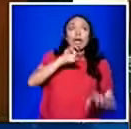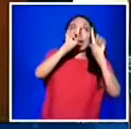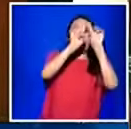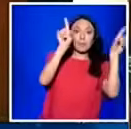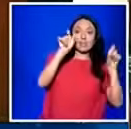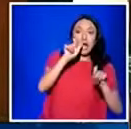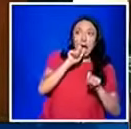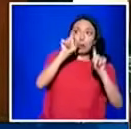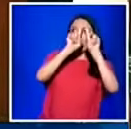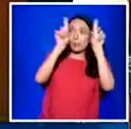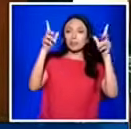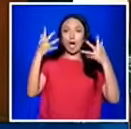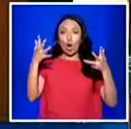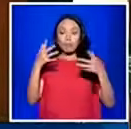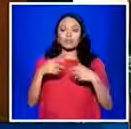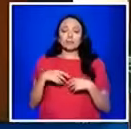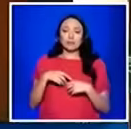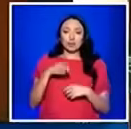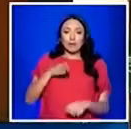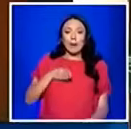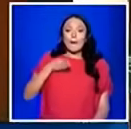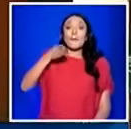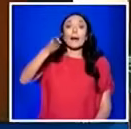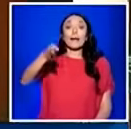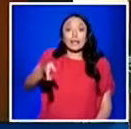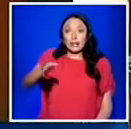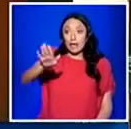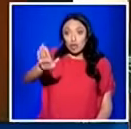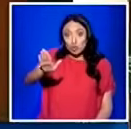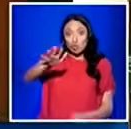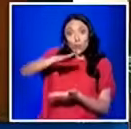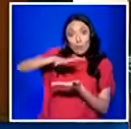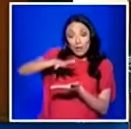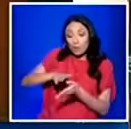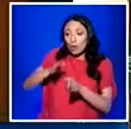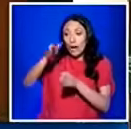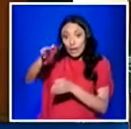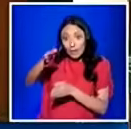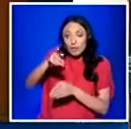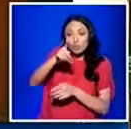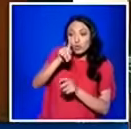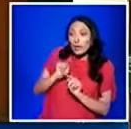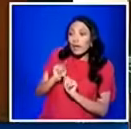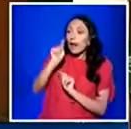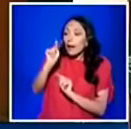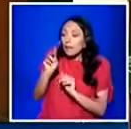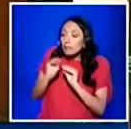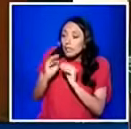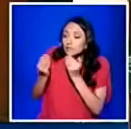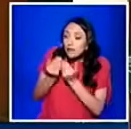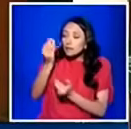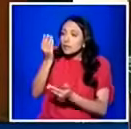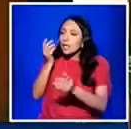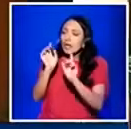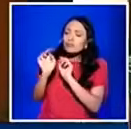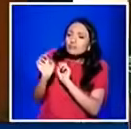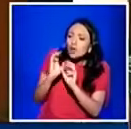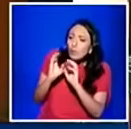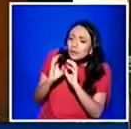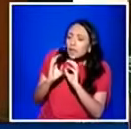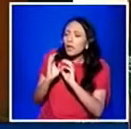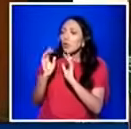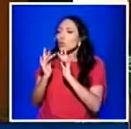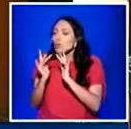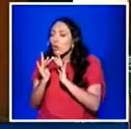y algunas más de las entidades municipales, y el objetivo es ese, que la ciudadanía llegue, tenga los diferentes servicios del municipio en un